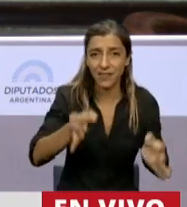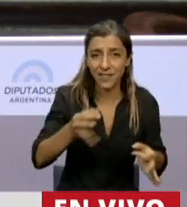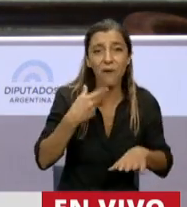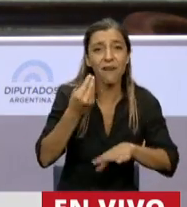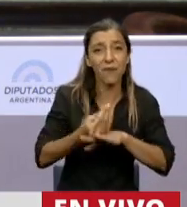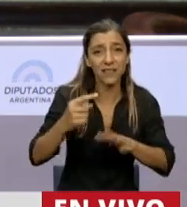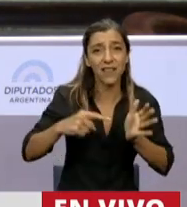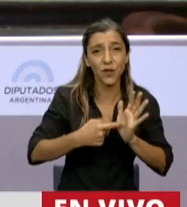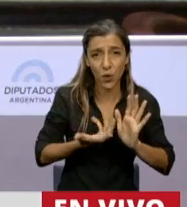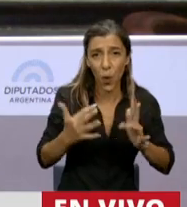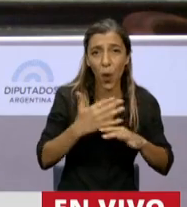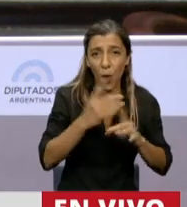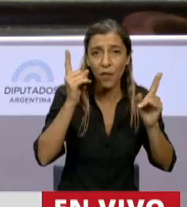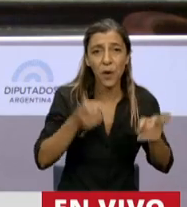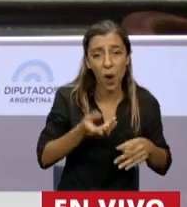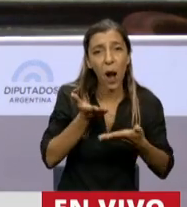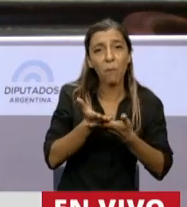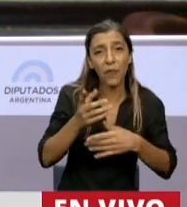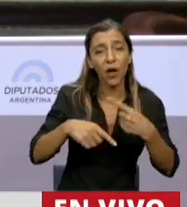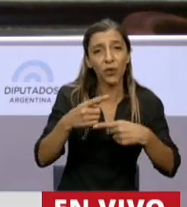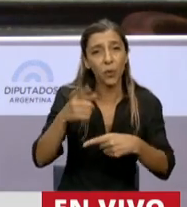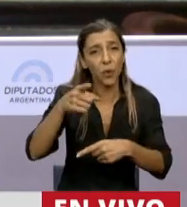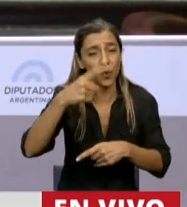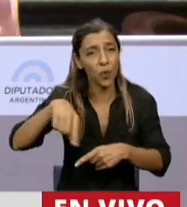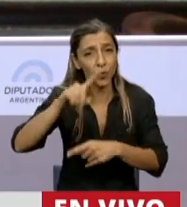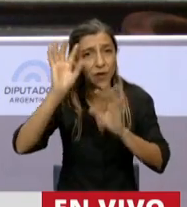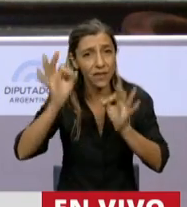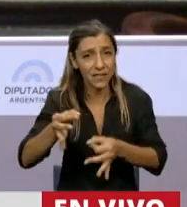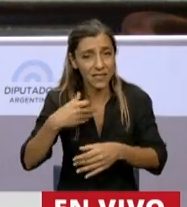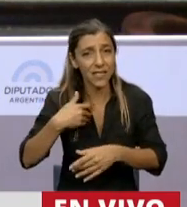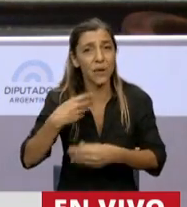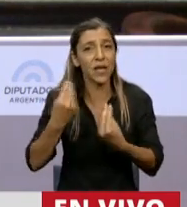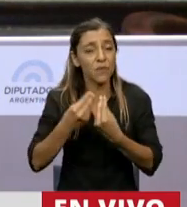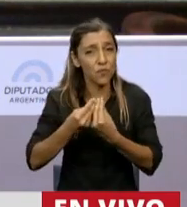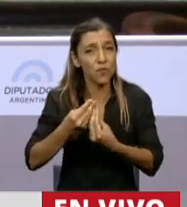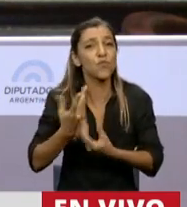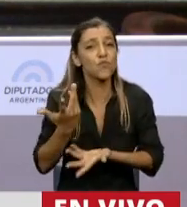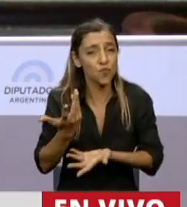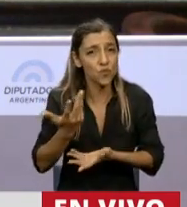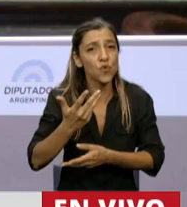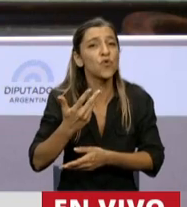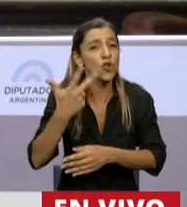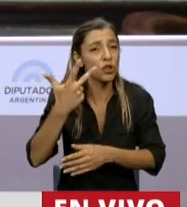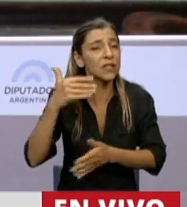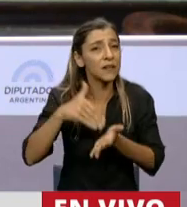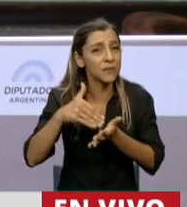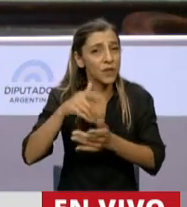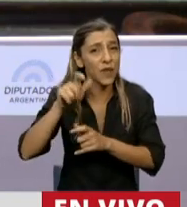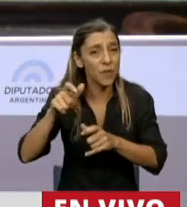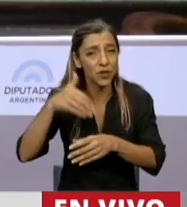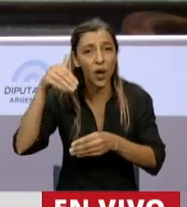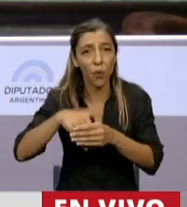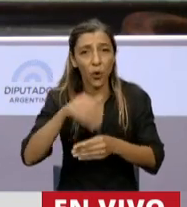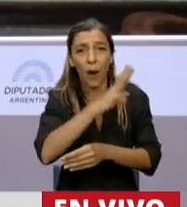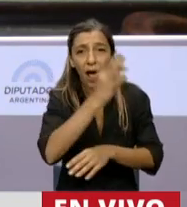también transitan, trabajan, estudian en la ciudad de Buenos Aires, pero especialmente a esos 3 millones de porteños que les dieron su voto,